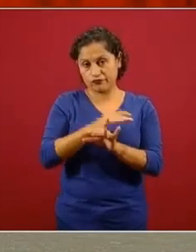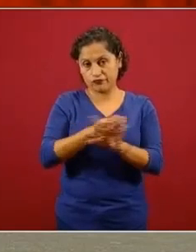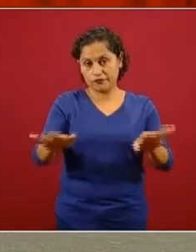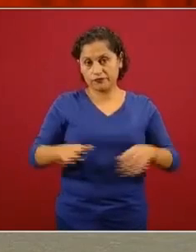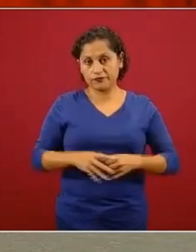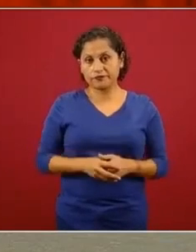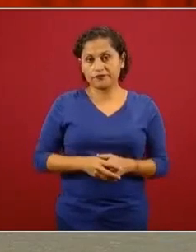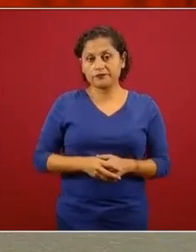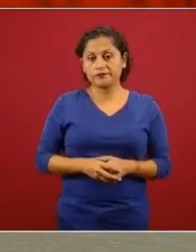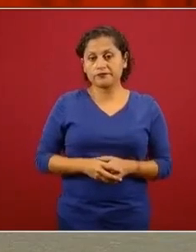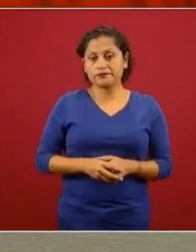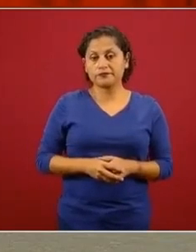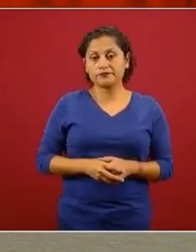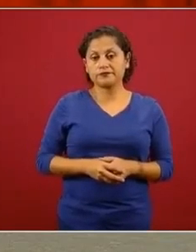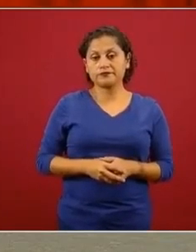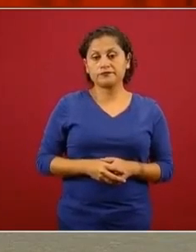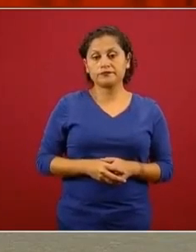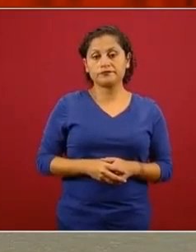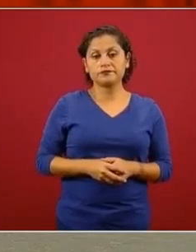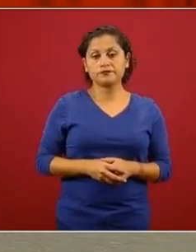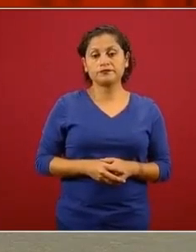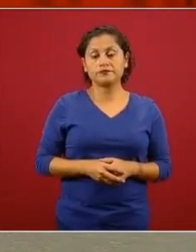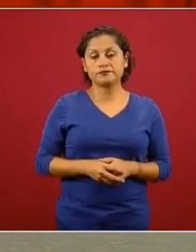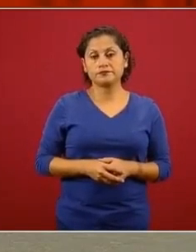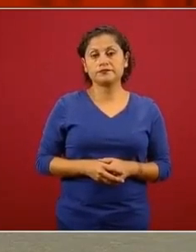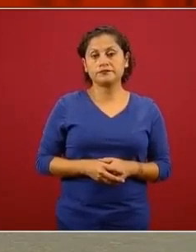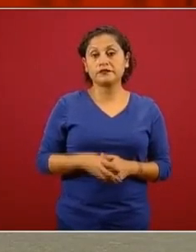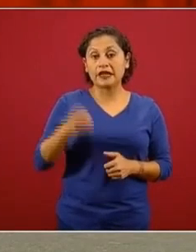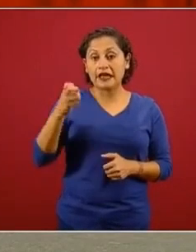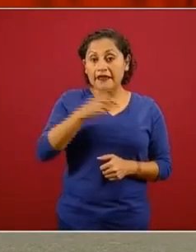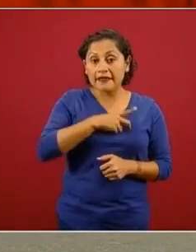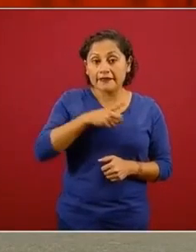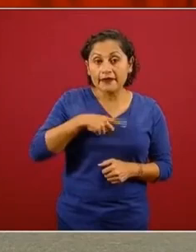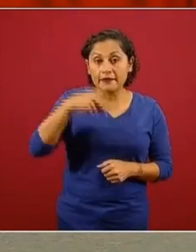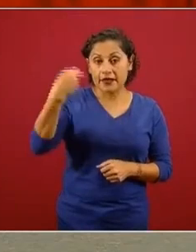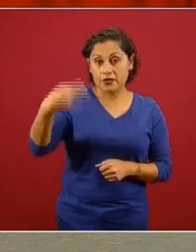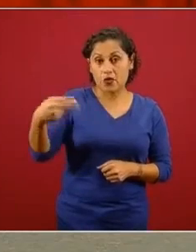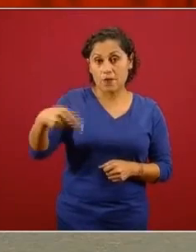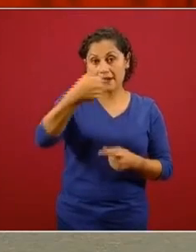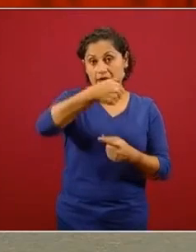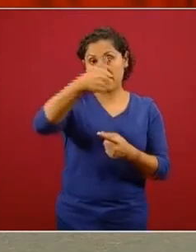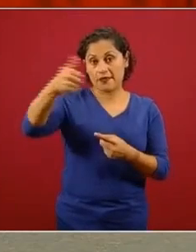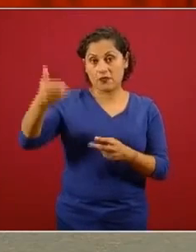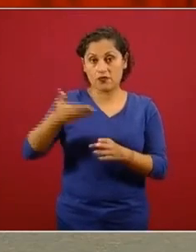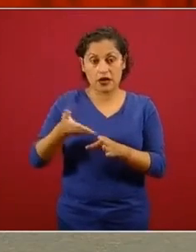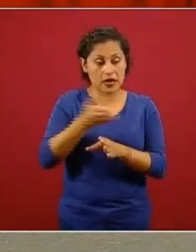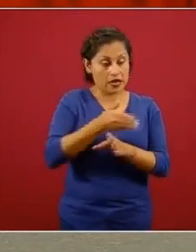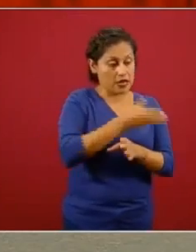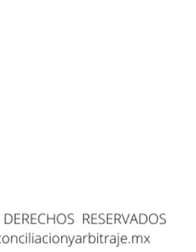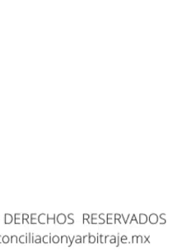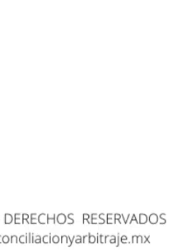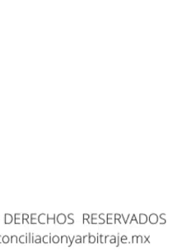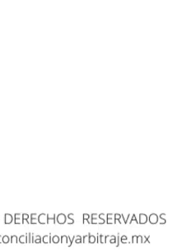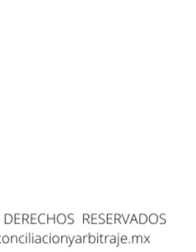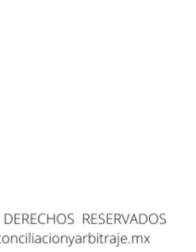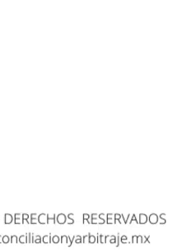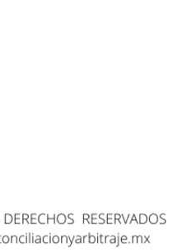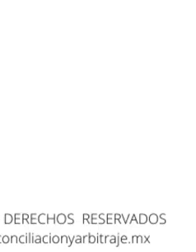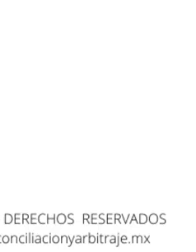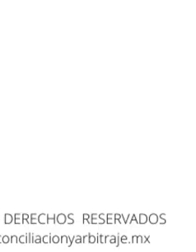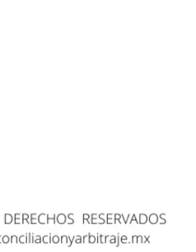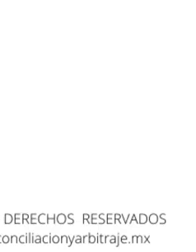se ha ya prellenado, pero aquí van a aparecer los nombres de cada persona como fueron capturados en un inicio. La siguiente, por favor.